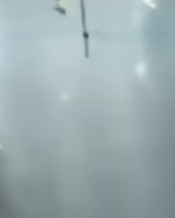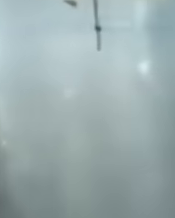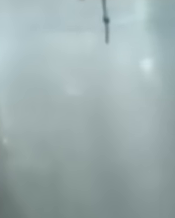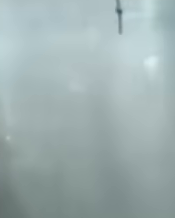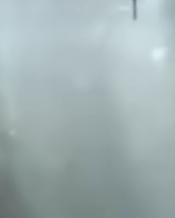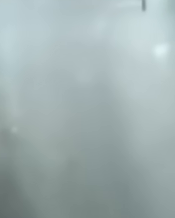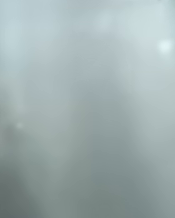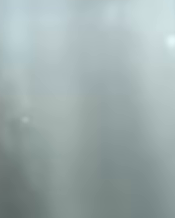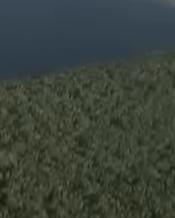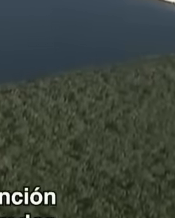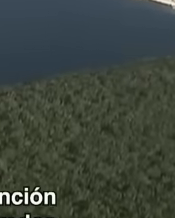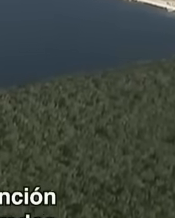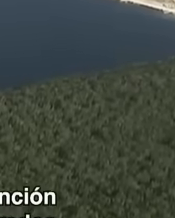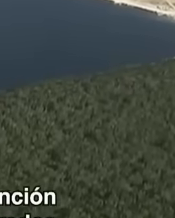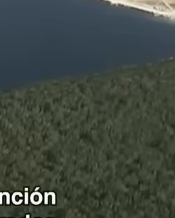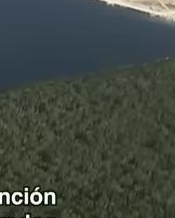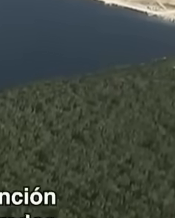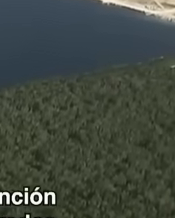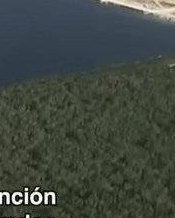este banco